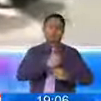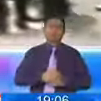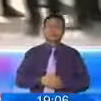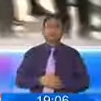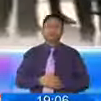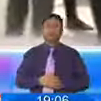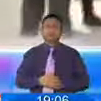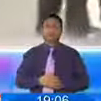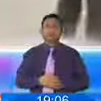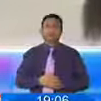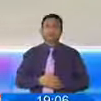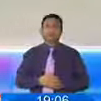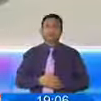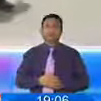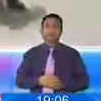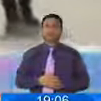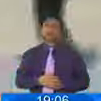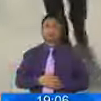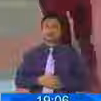actividades laborales.